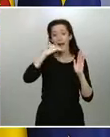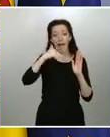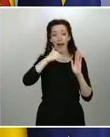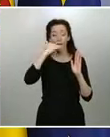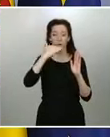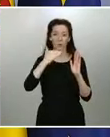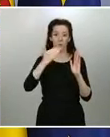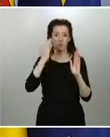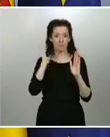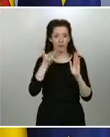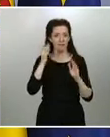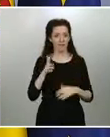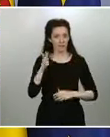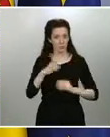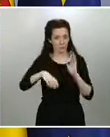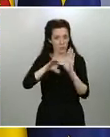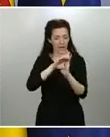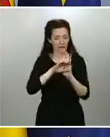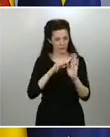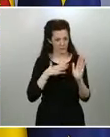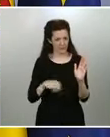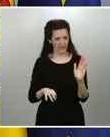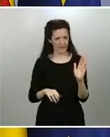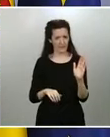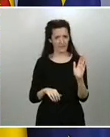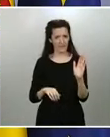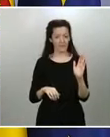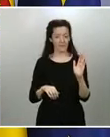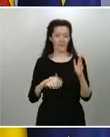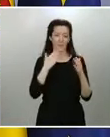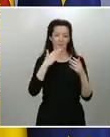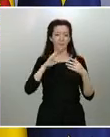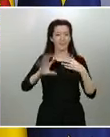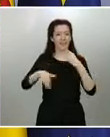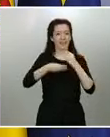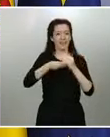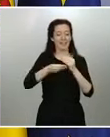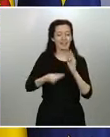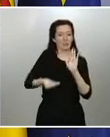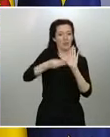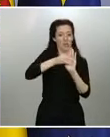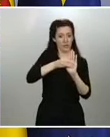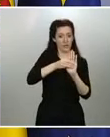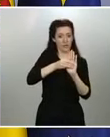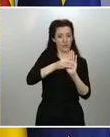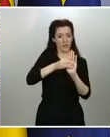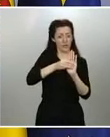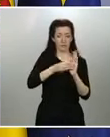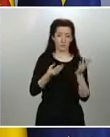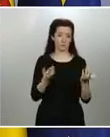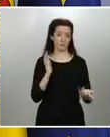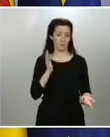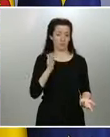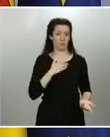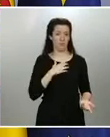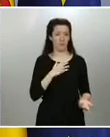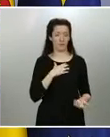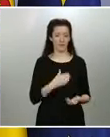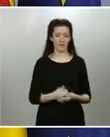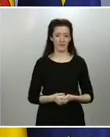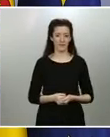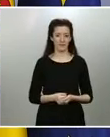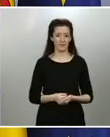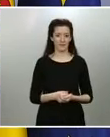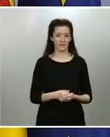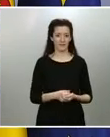afectados por disposiciones de las comunidades autónomas evidentemente que no evidentemente que no necesitan por lo